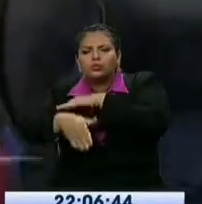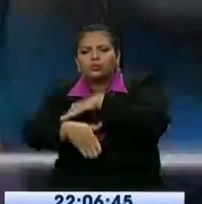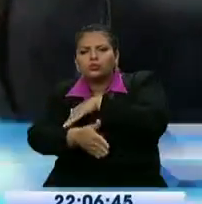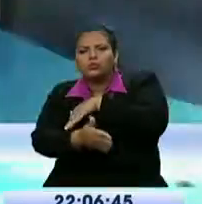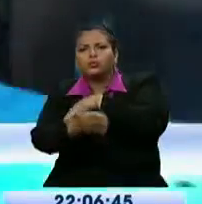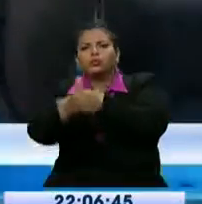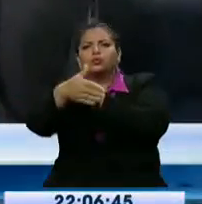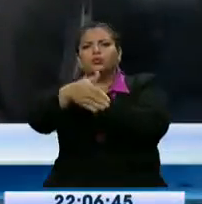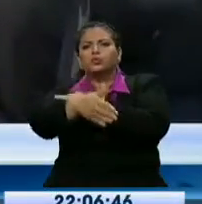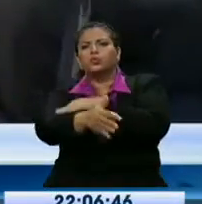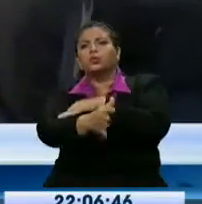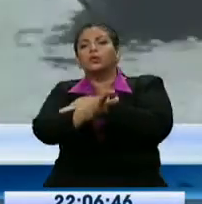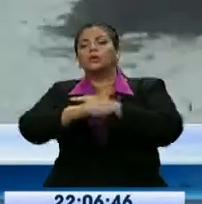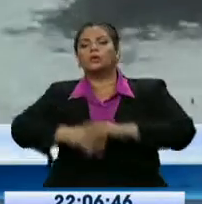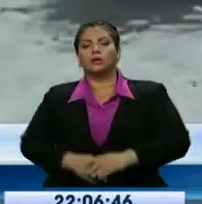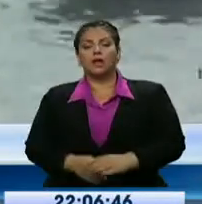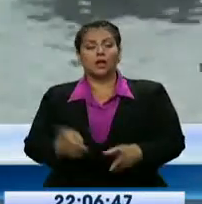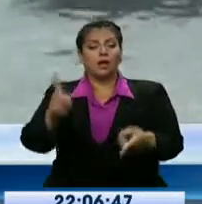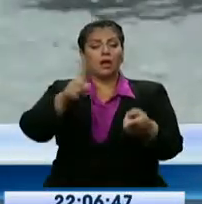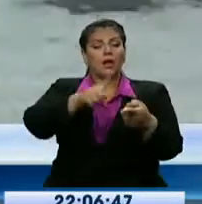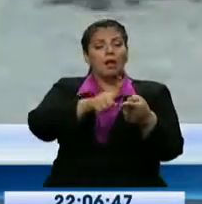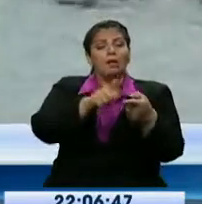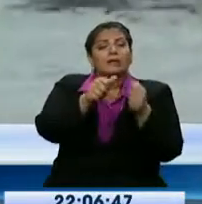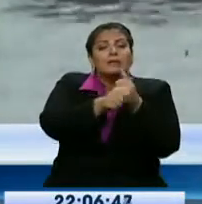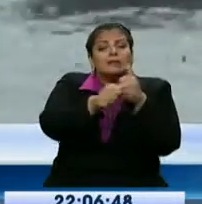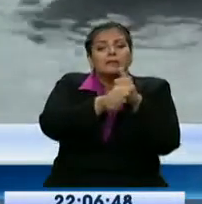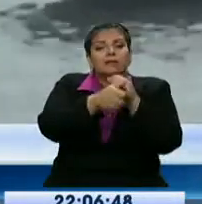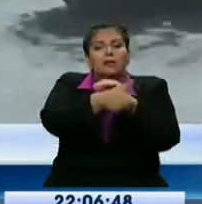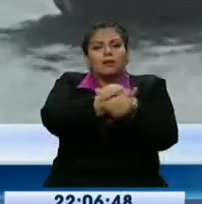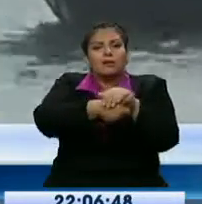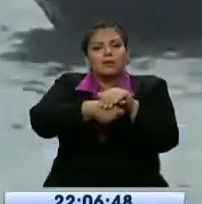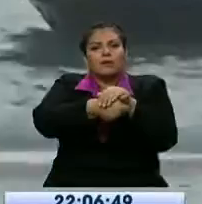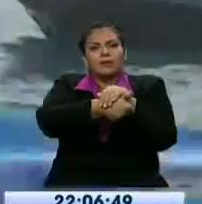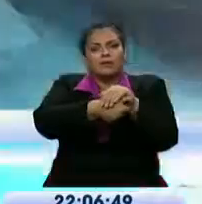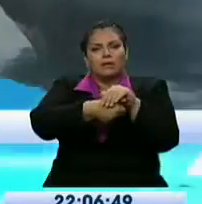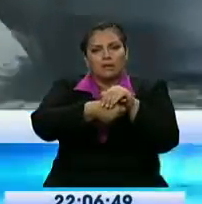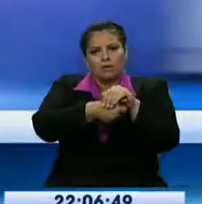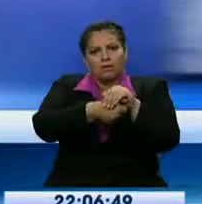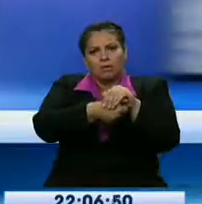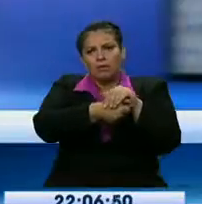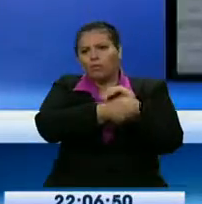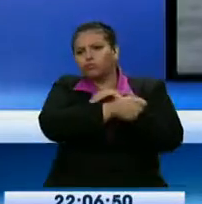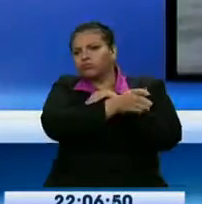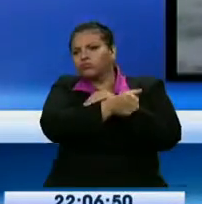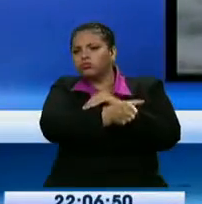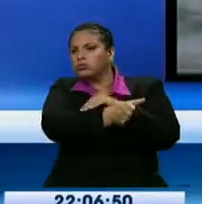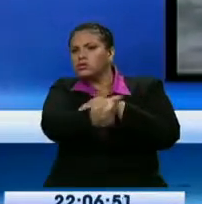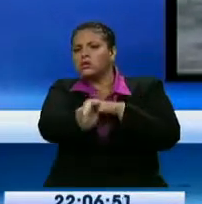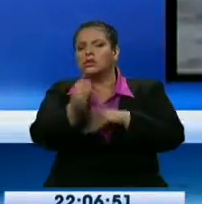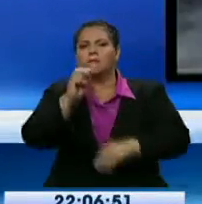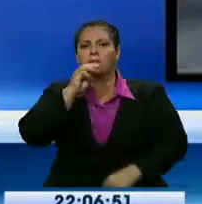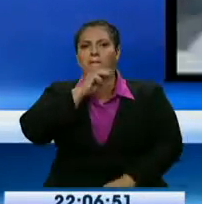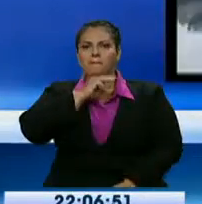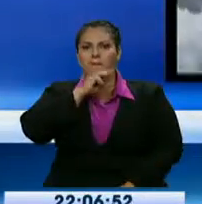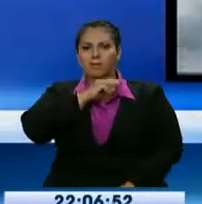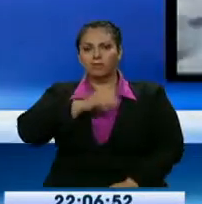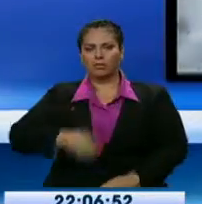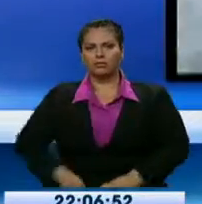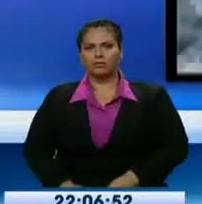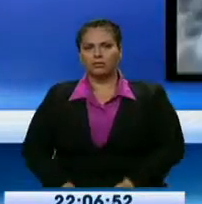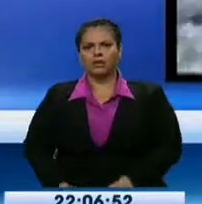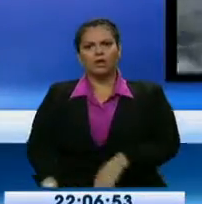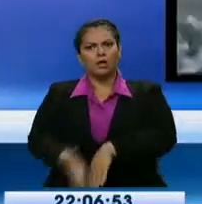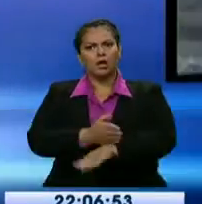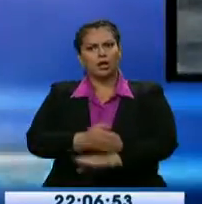millas náuticas de Galápagos y a casi 400 de Manta. Puerto Alcarribó este lunes. Ha habido una coordinación y un